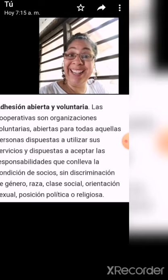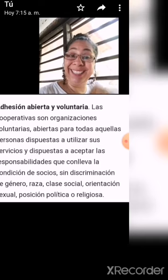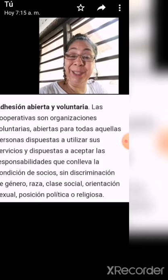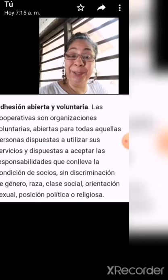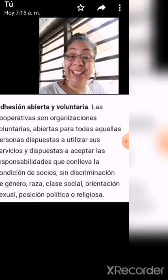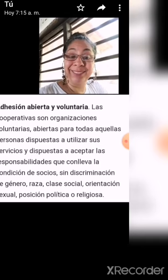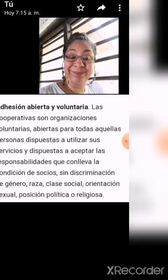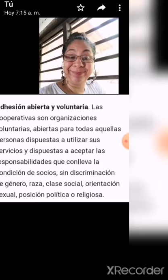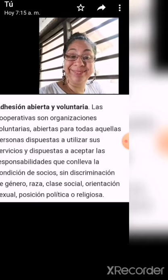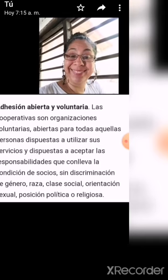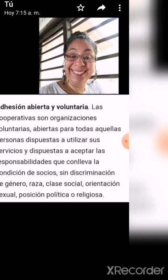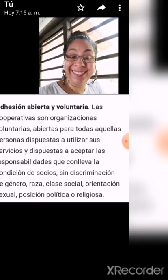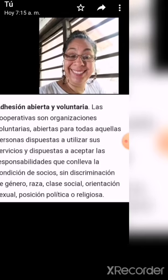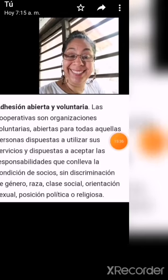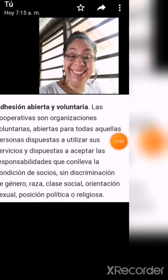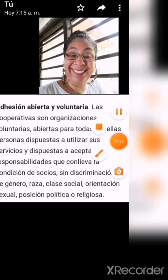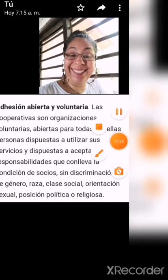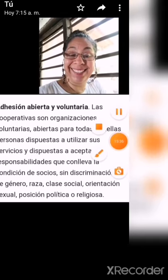o religiosa.